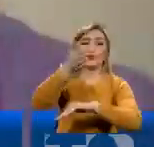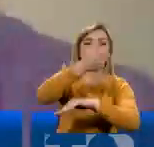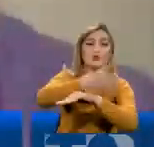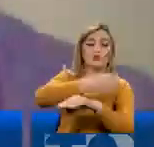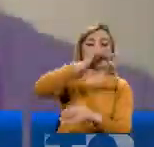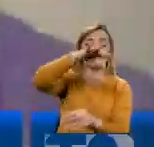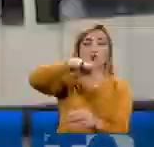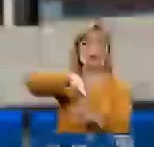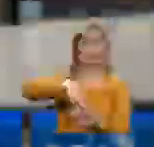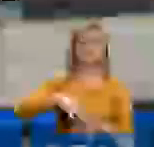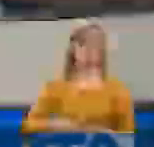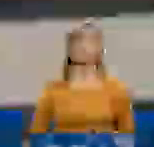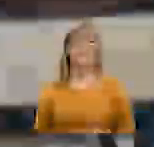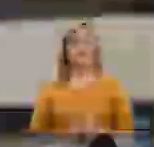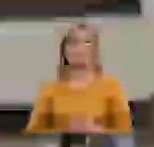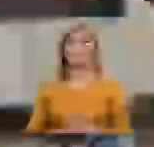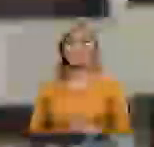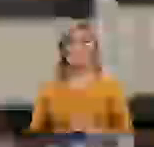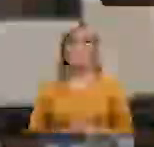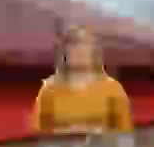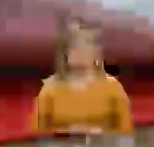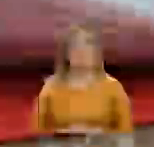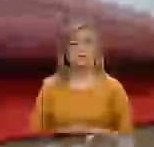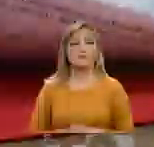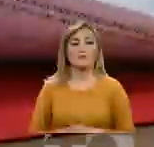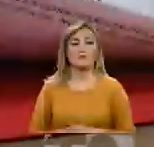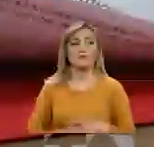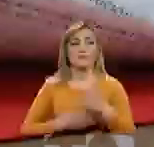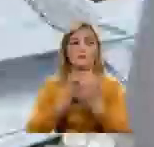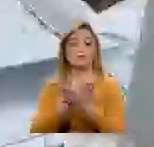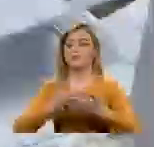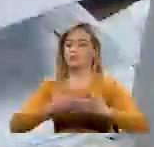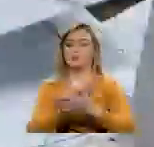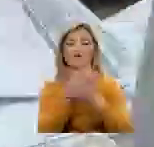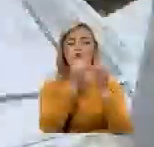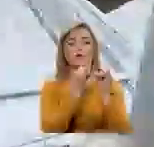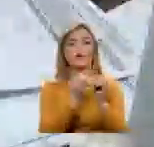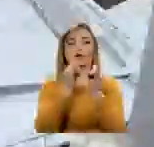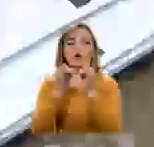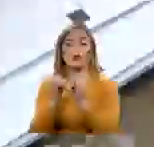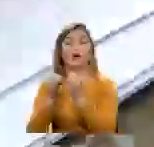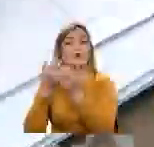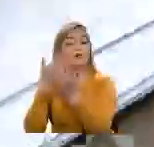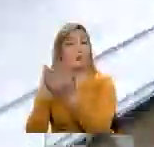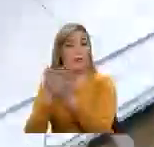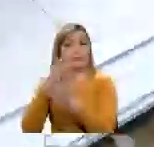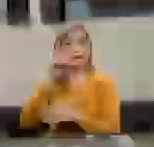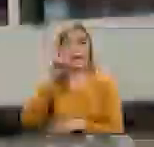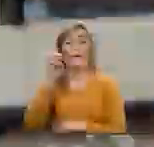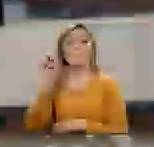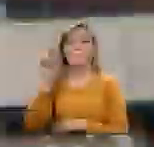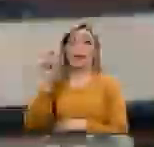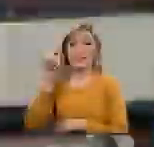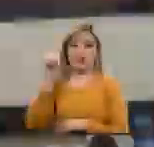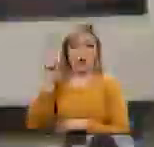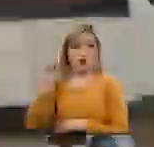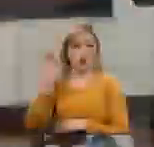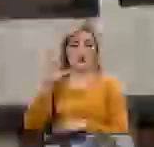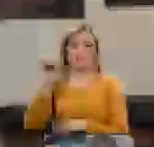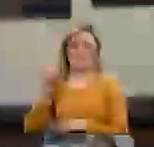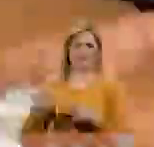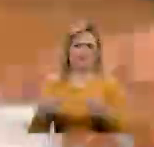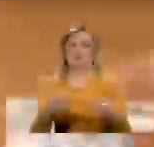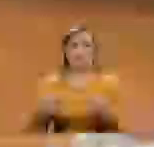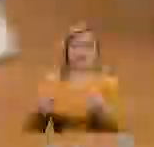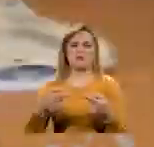del proceso electoral. Lo cierto es que esta nueva propuesta individual del consejero Verde Soto encuentra oposición dentro